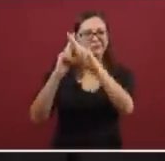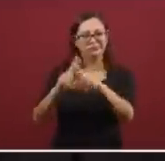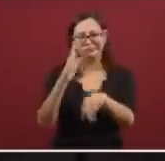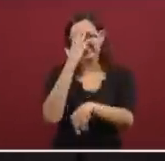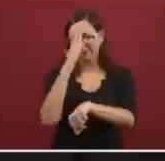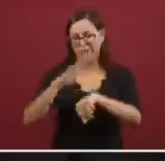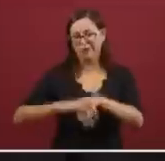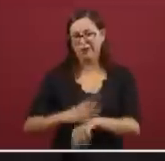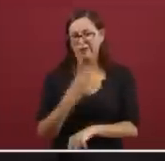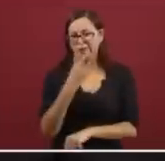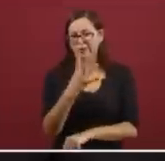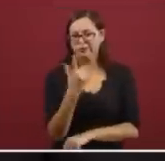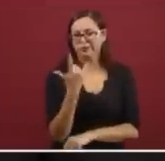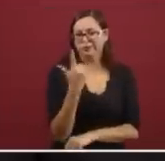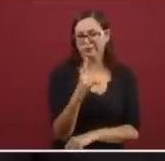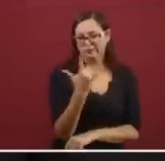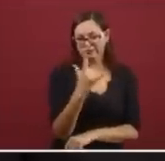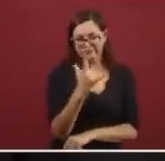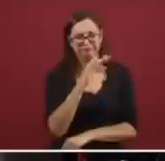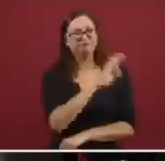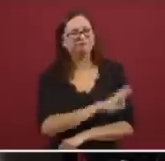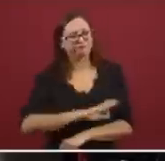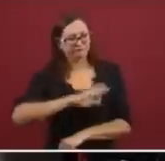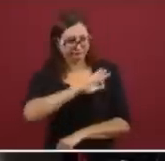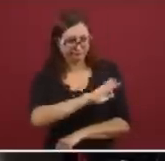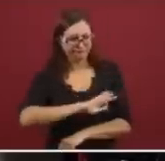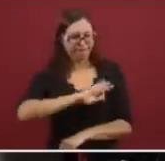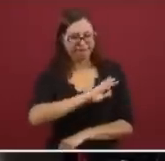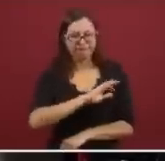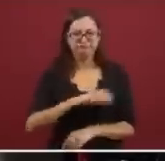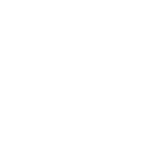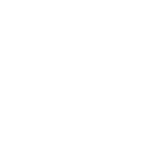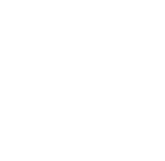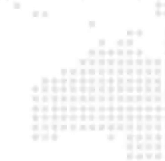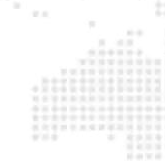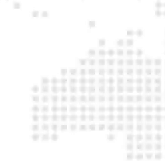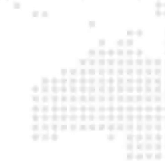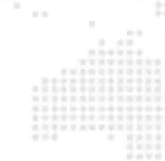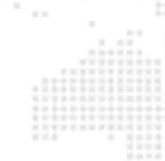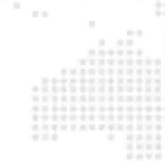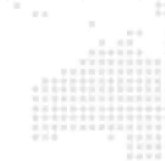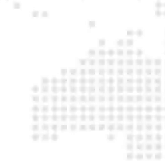4 de julio. Con información de Verónica Torres Lizama, Notimex.